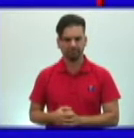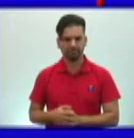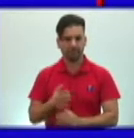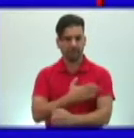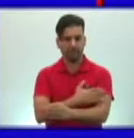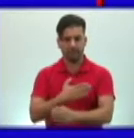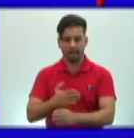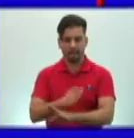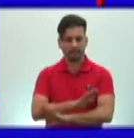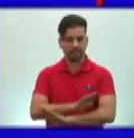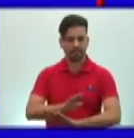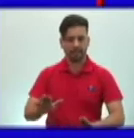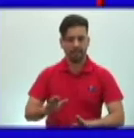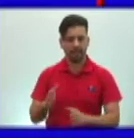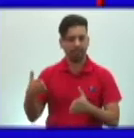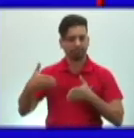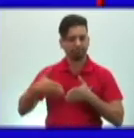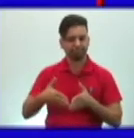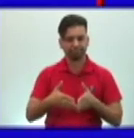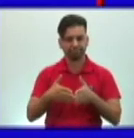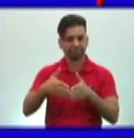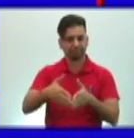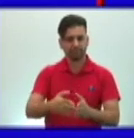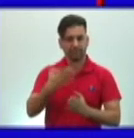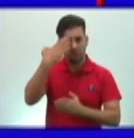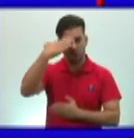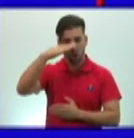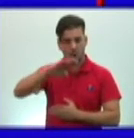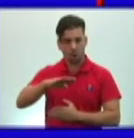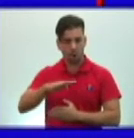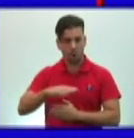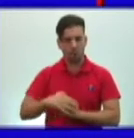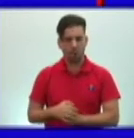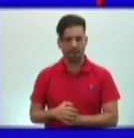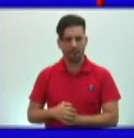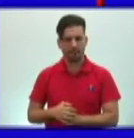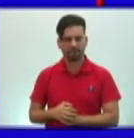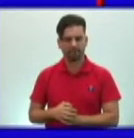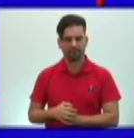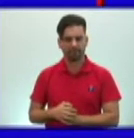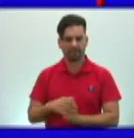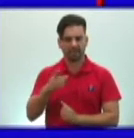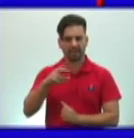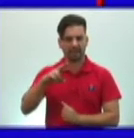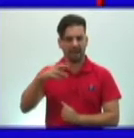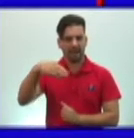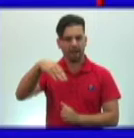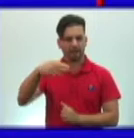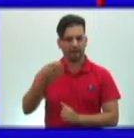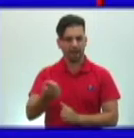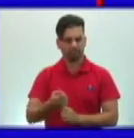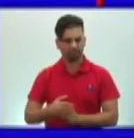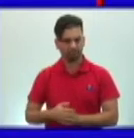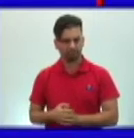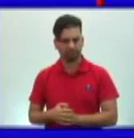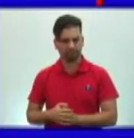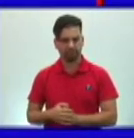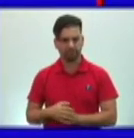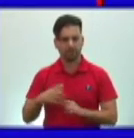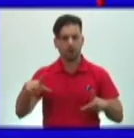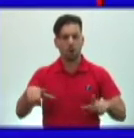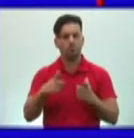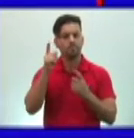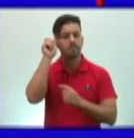a desembarcar en Cuba a través de los expedicionarios del Granma. Cumpliendo una idea genial de